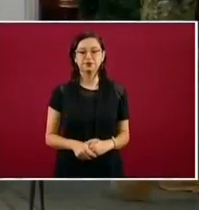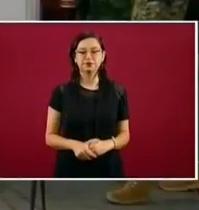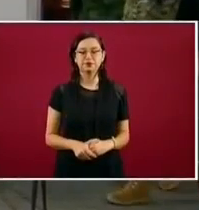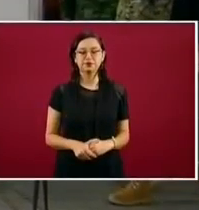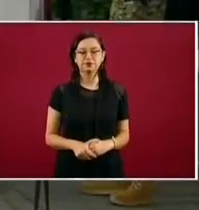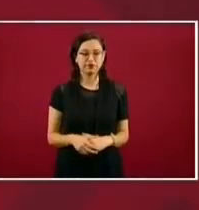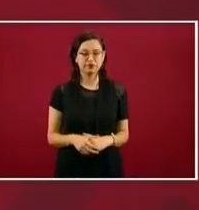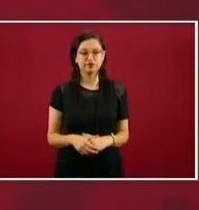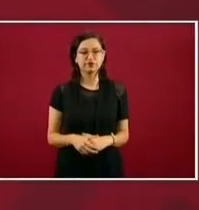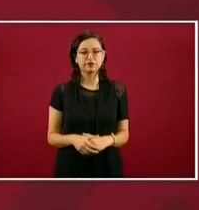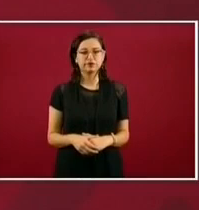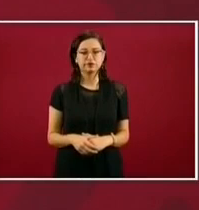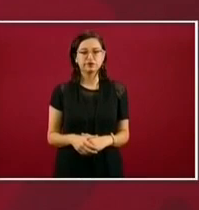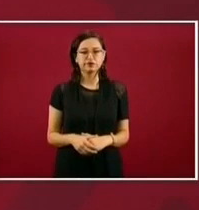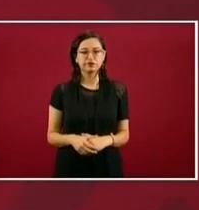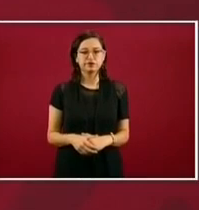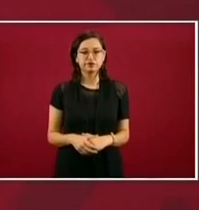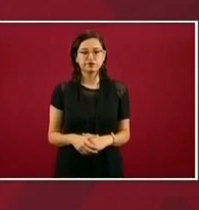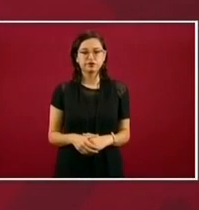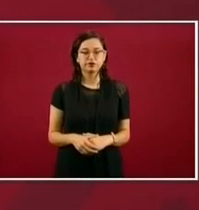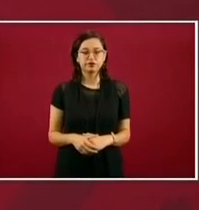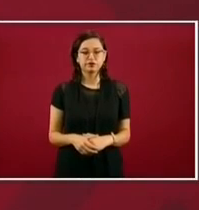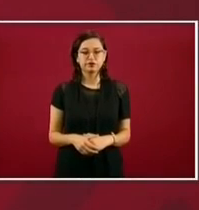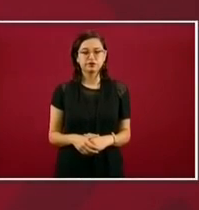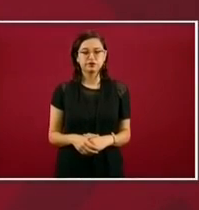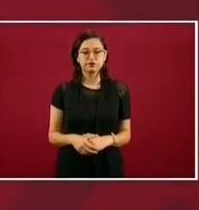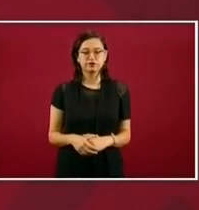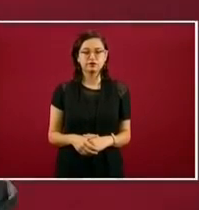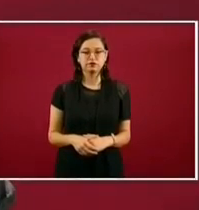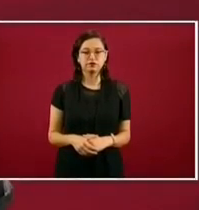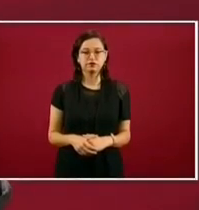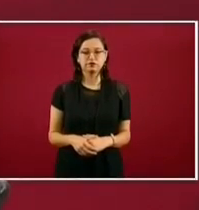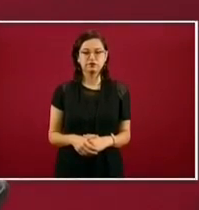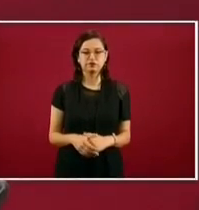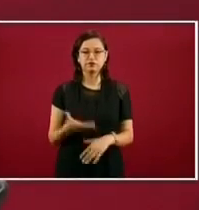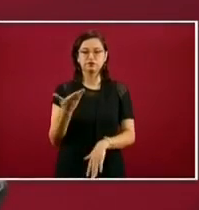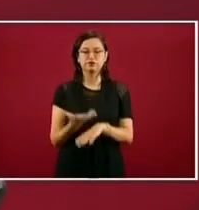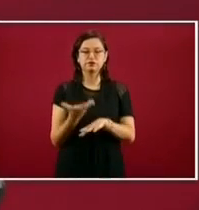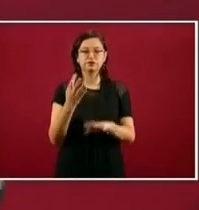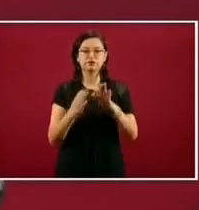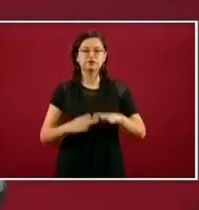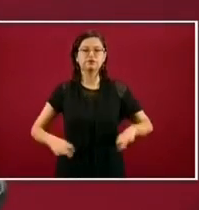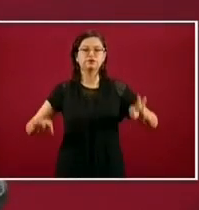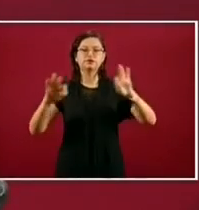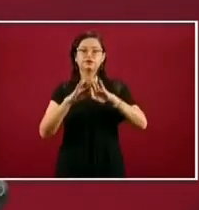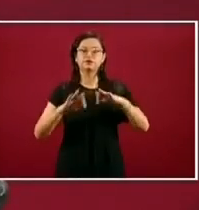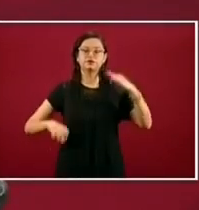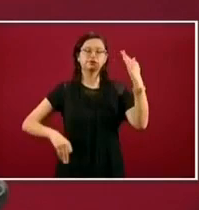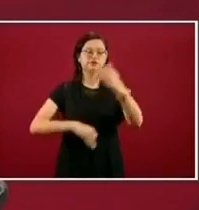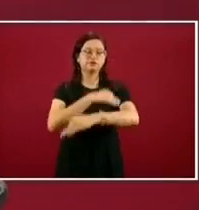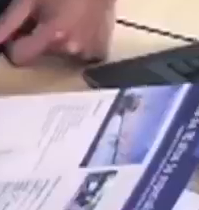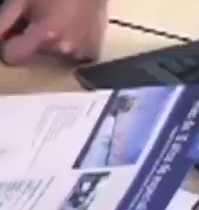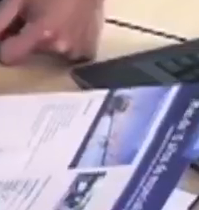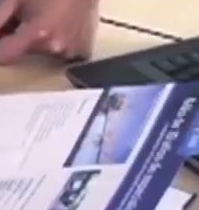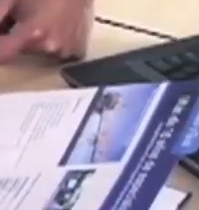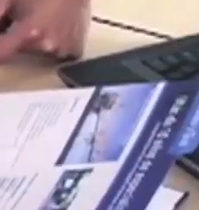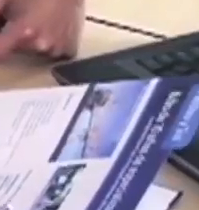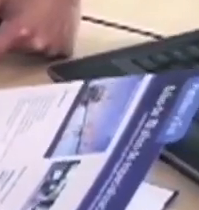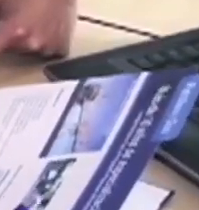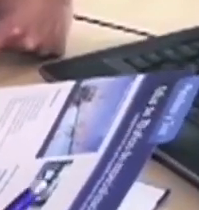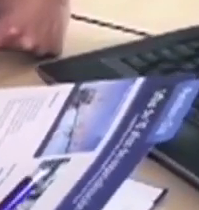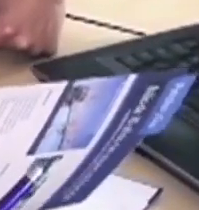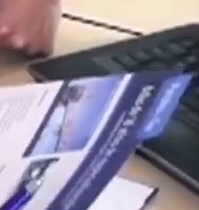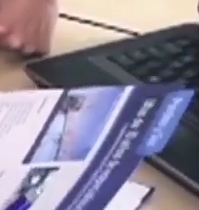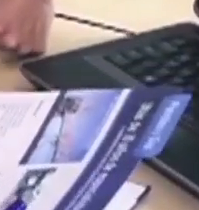operar están obligadas a pagar el 100 por ciento del salario de los trabajadores aunque no estén funcionando ni teniendo ingresos y esto fue lo que dijo el